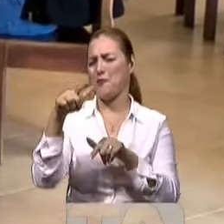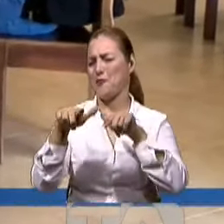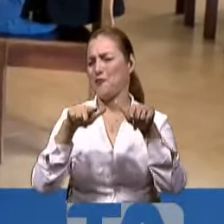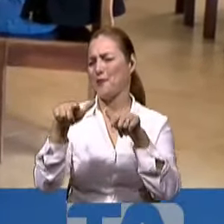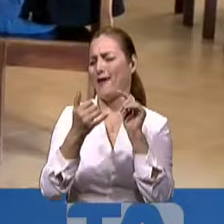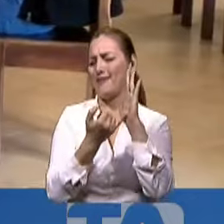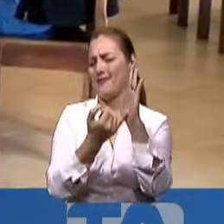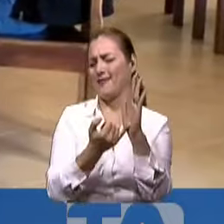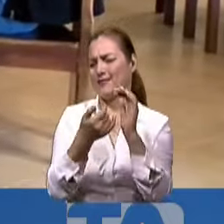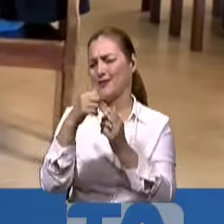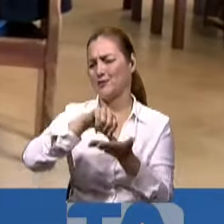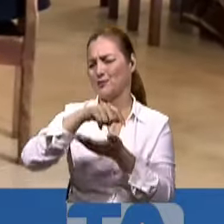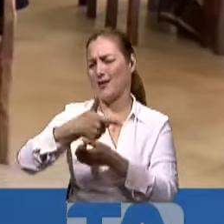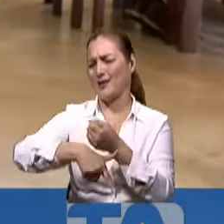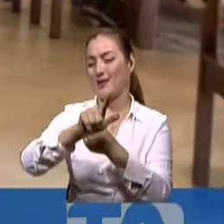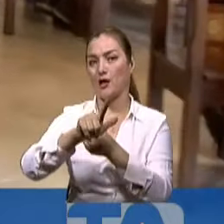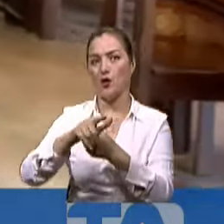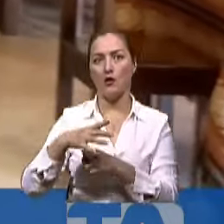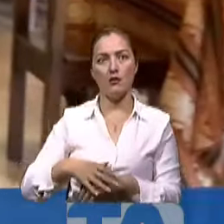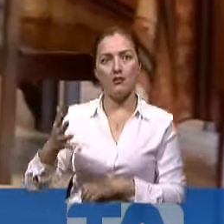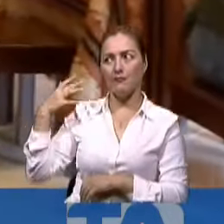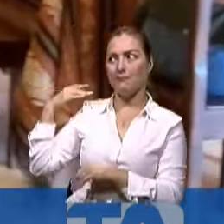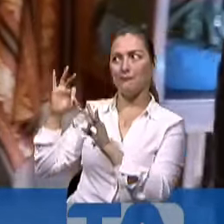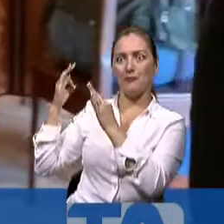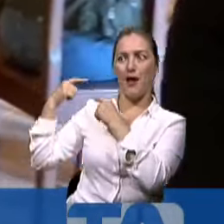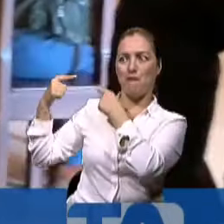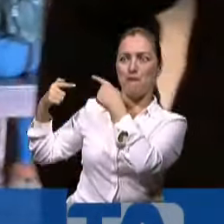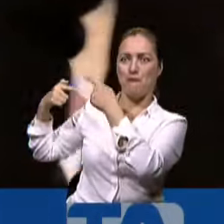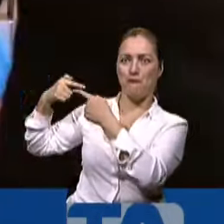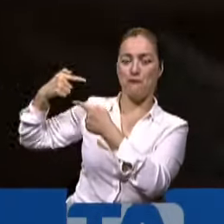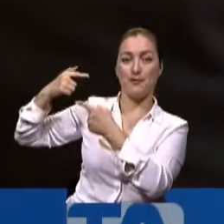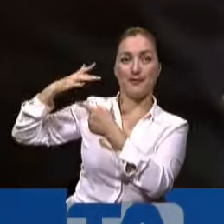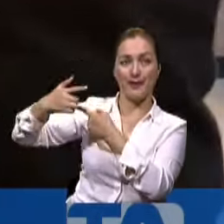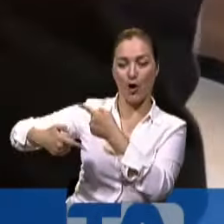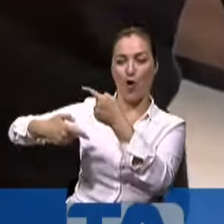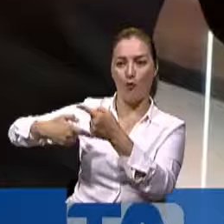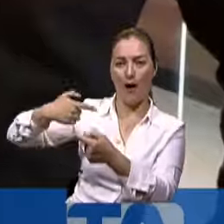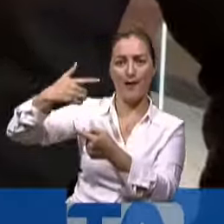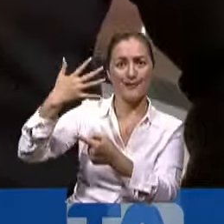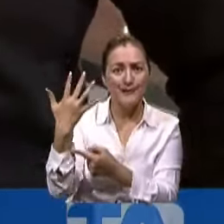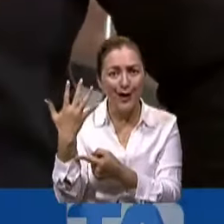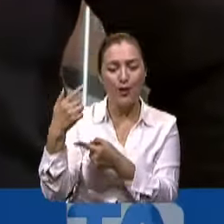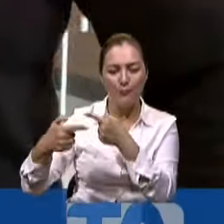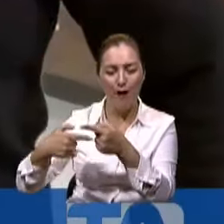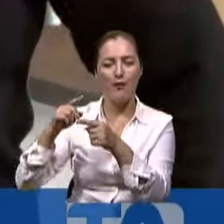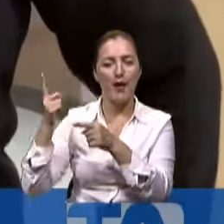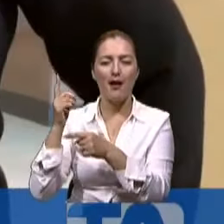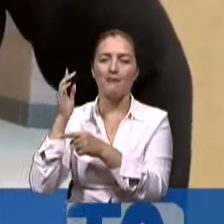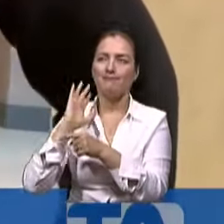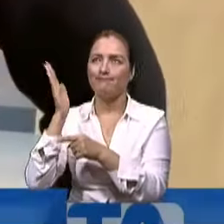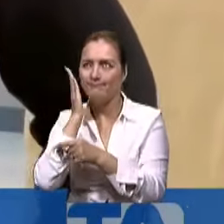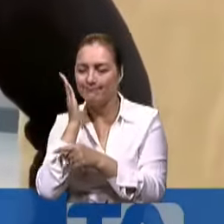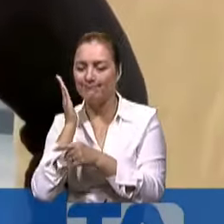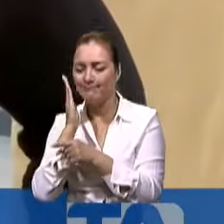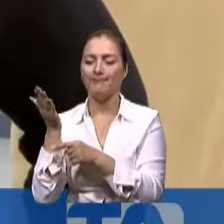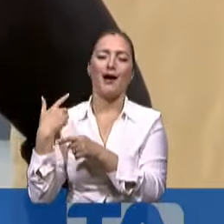de la ciudad de Loja que reúne 5 generaciones. Hoy nos acompaña David Morocho, parte de la administración, quien nos cuenta detalles de este